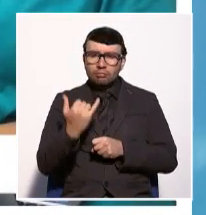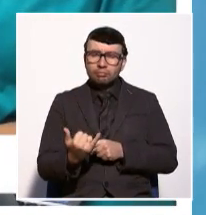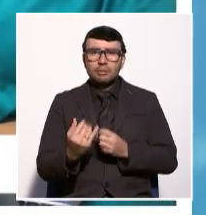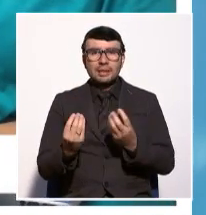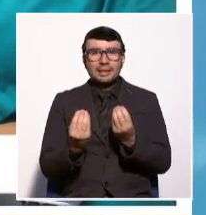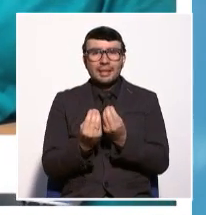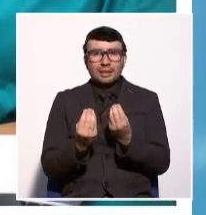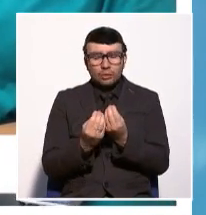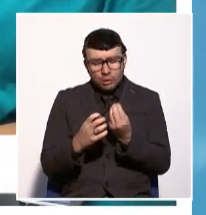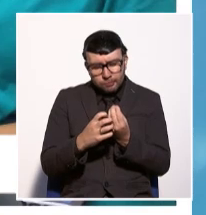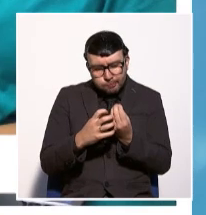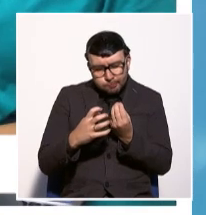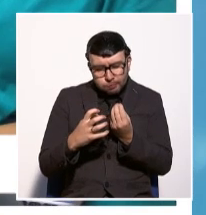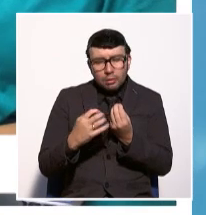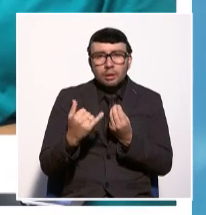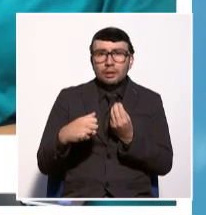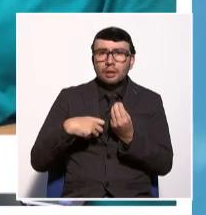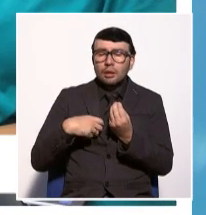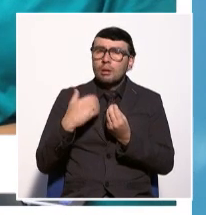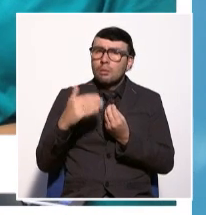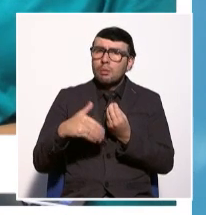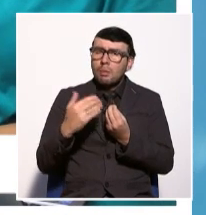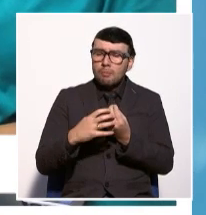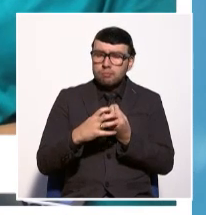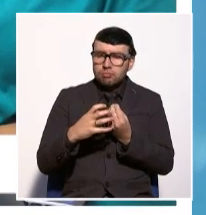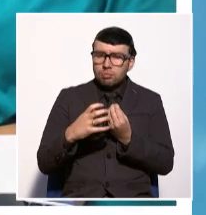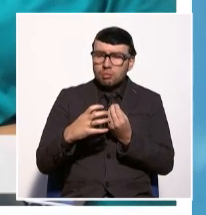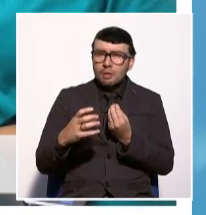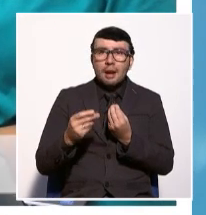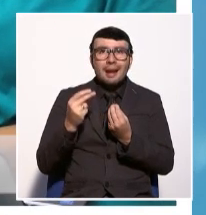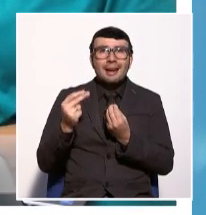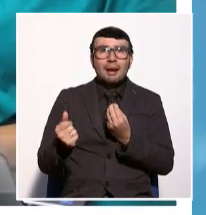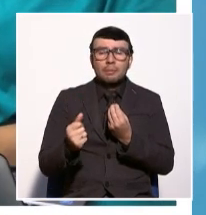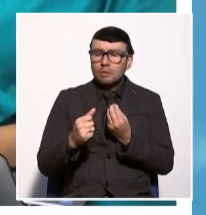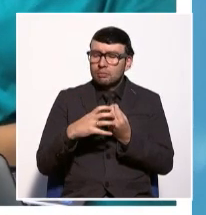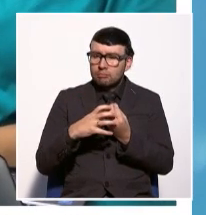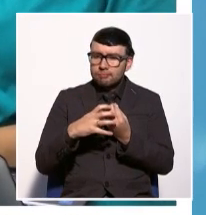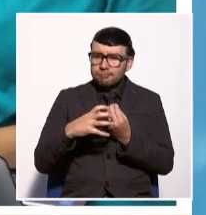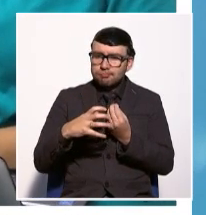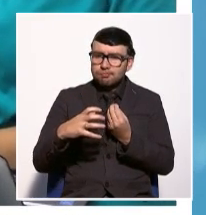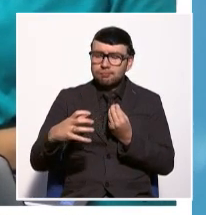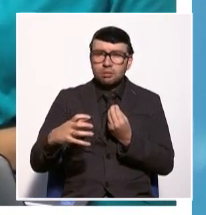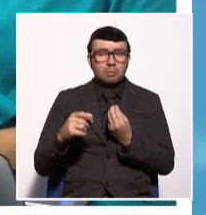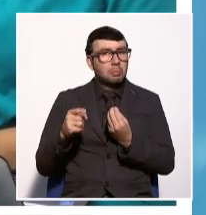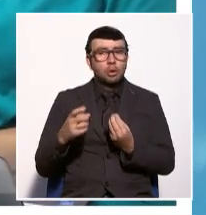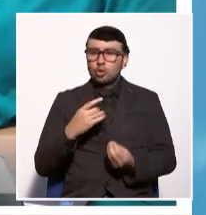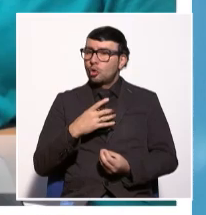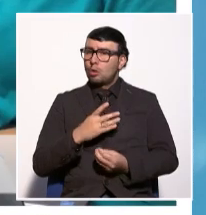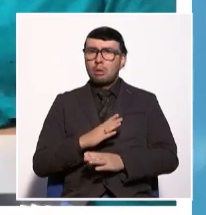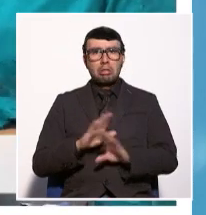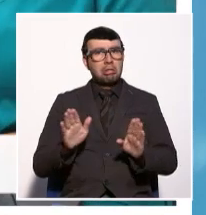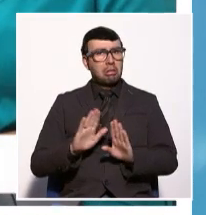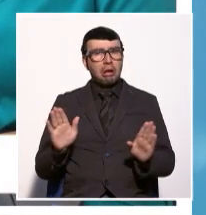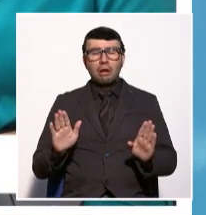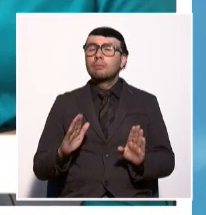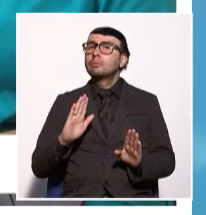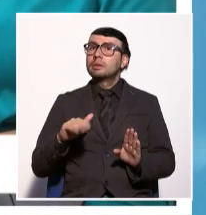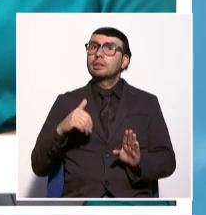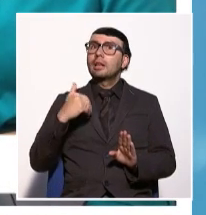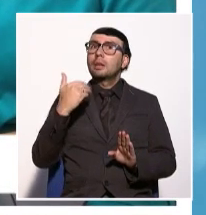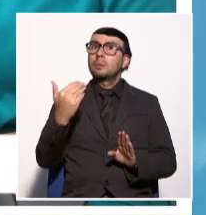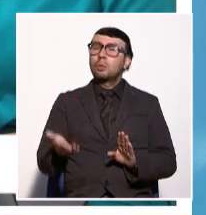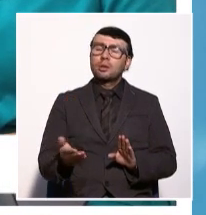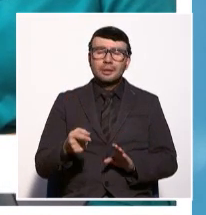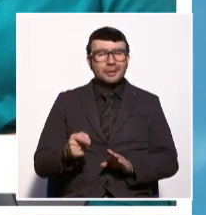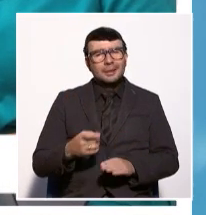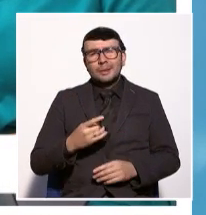el testículo por un crecimiento que fue bastante rápido inicialmente en dolor ya sin dolor y después pese a presentar